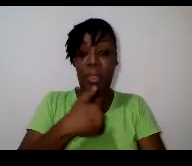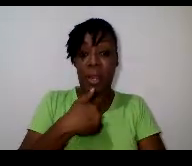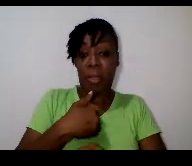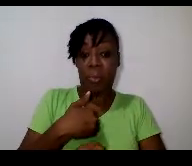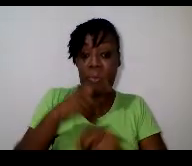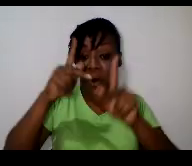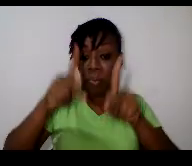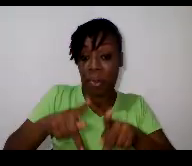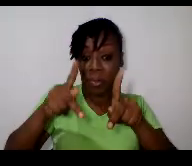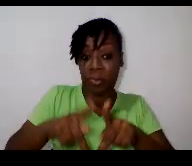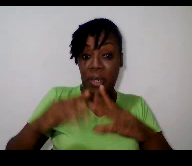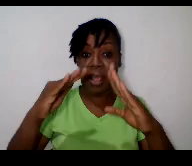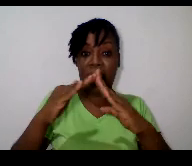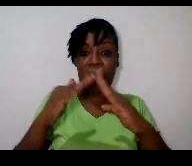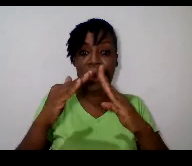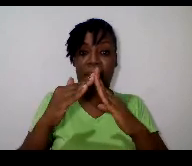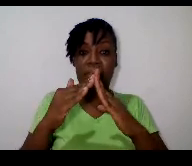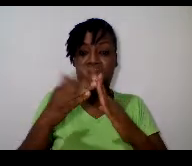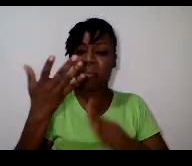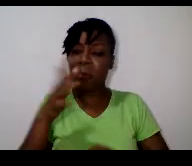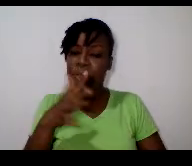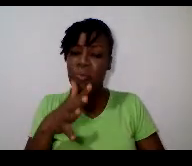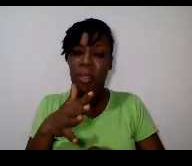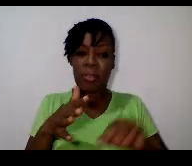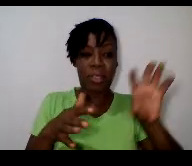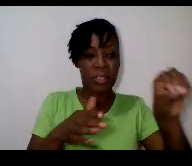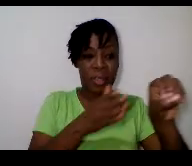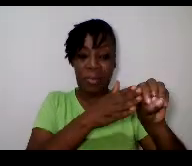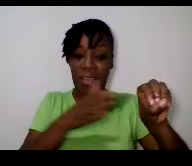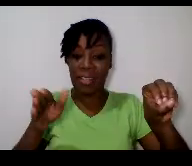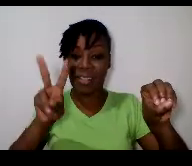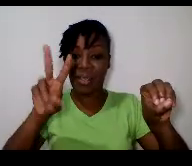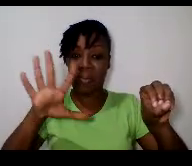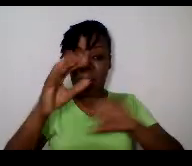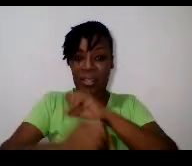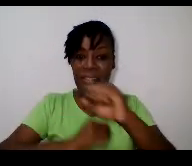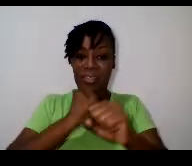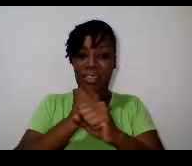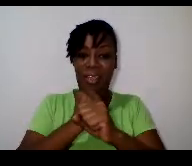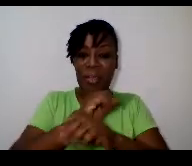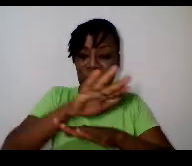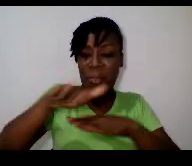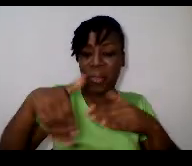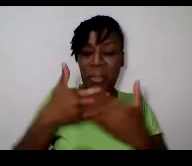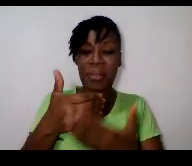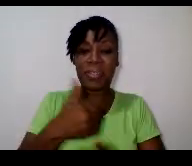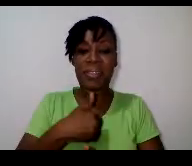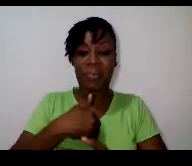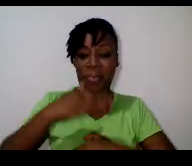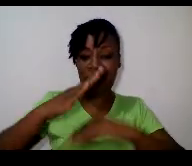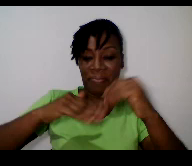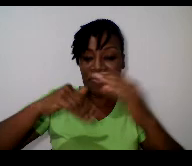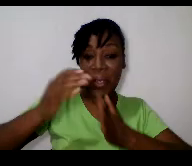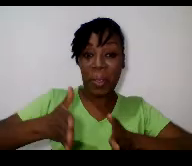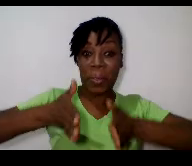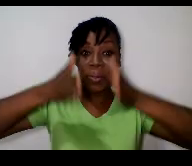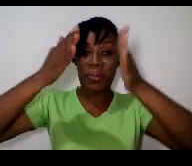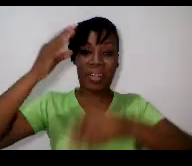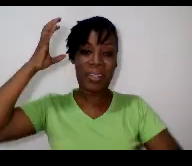a un niño que esté entre 0 y 25 años, somos constructores de esos cerebros. Por otro